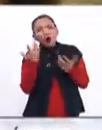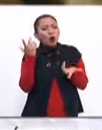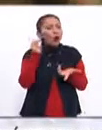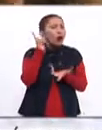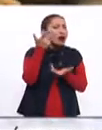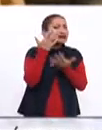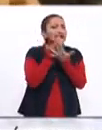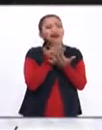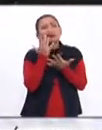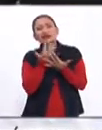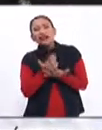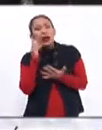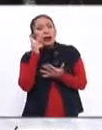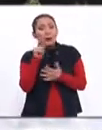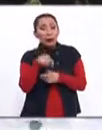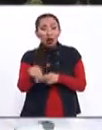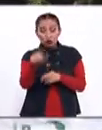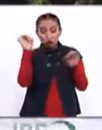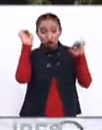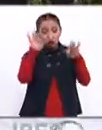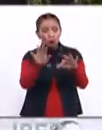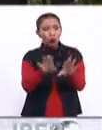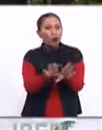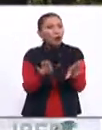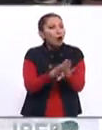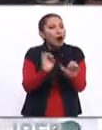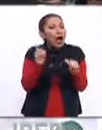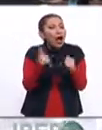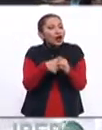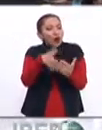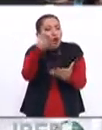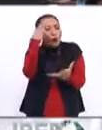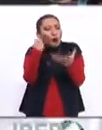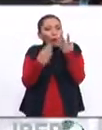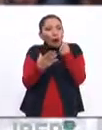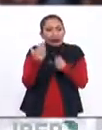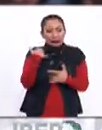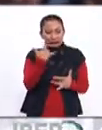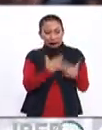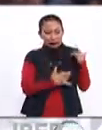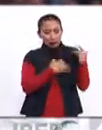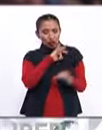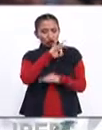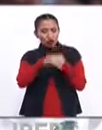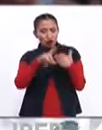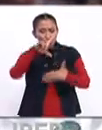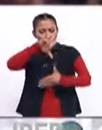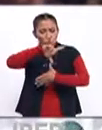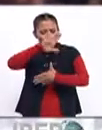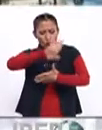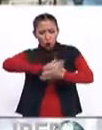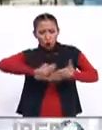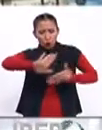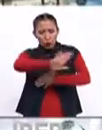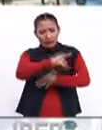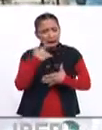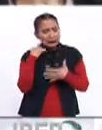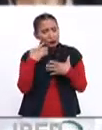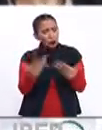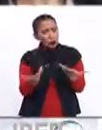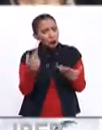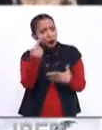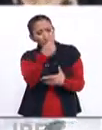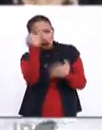esperanza, pero siento que cuando uno está en estos eventos como que algo se le contagia. Sentimos que toda América Latina está vibrando con